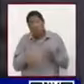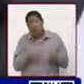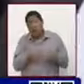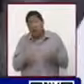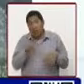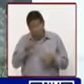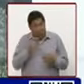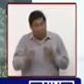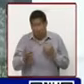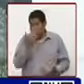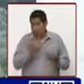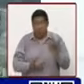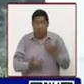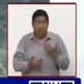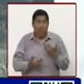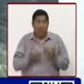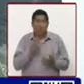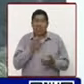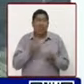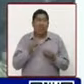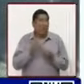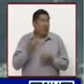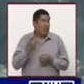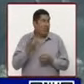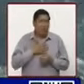pues. ¿Usted solo quemó? ¿O quién más quemó?